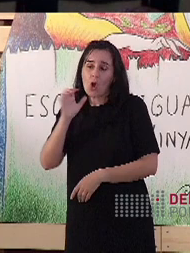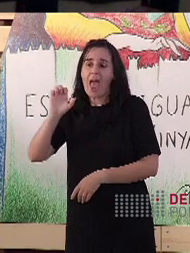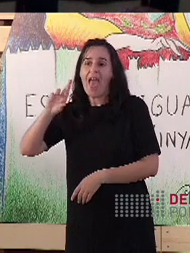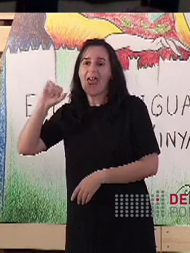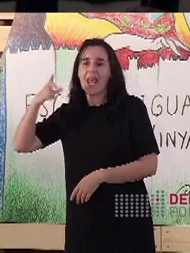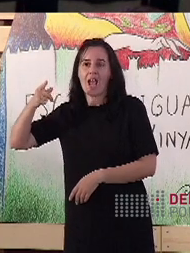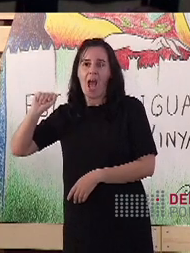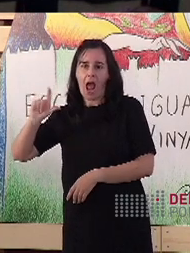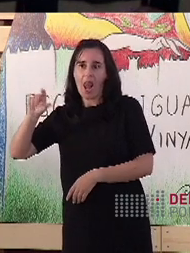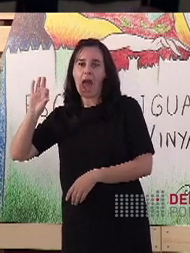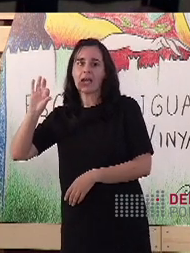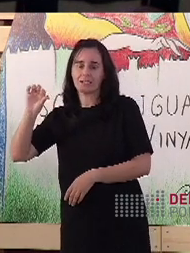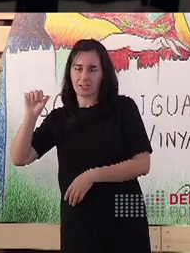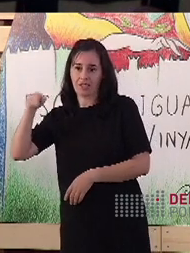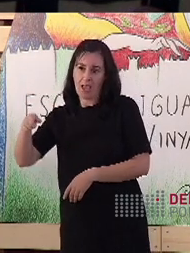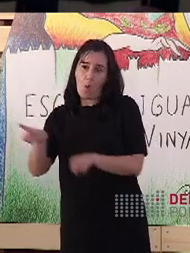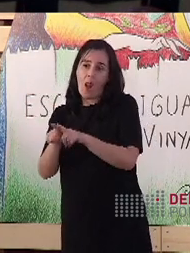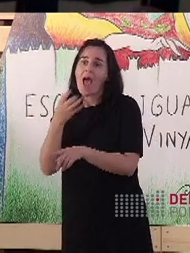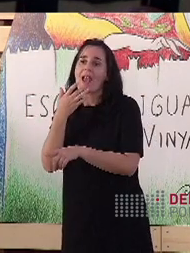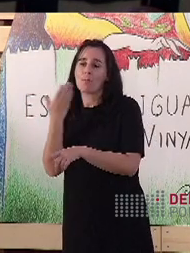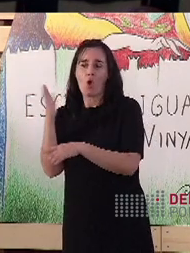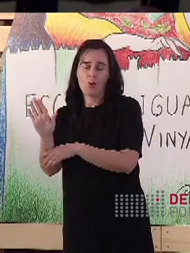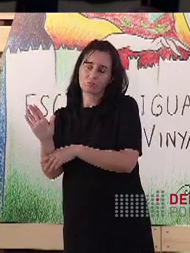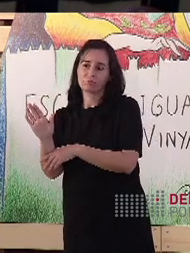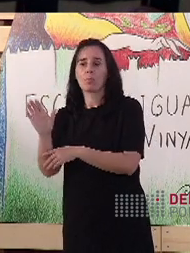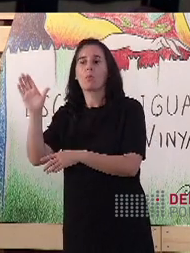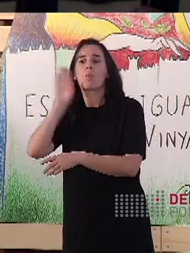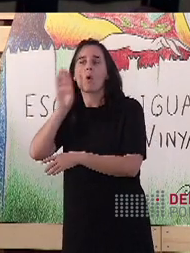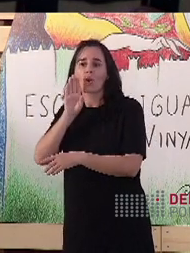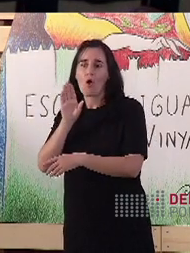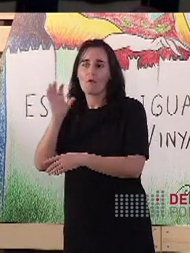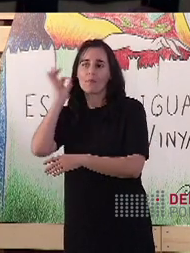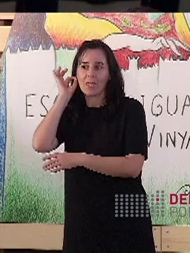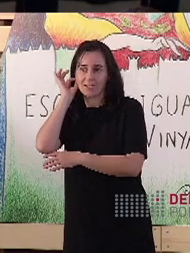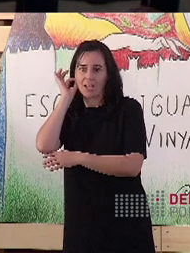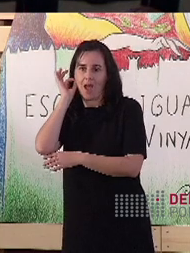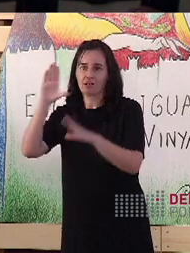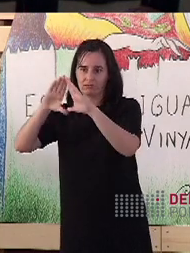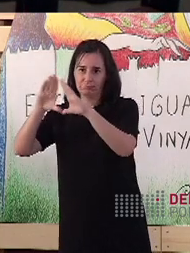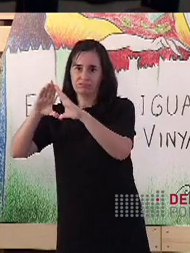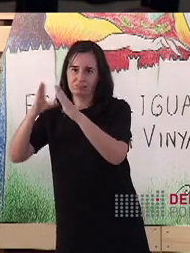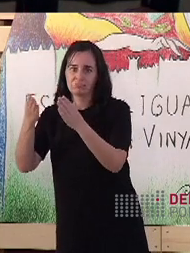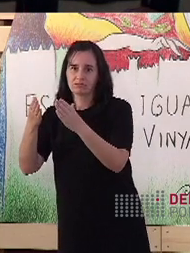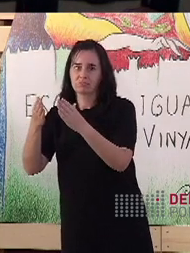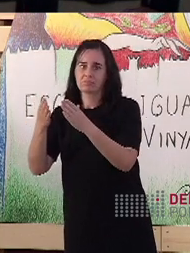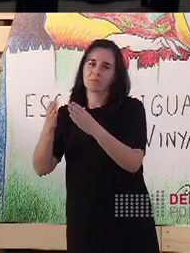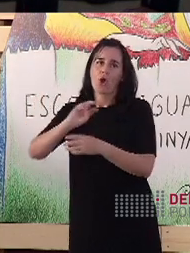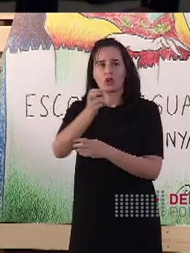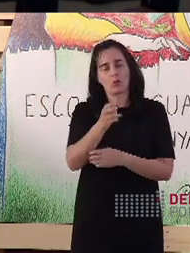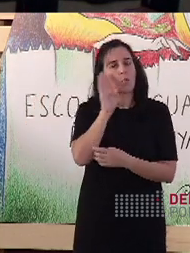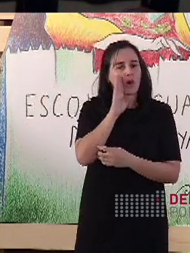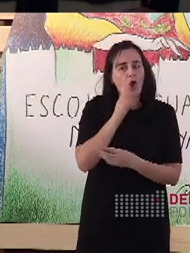ejemplo que se suele poner siempre sobre porno feminista, porque nadie sabe ningún otro sobre porno soft, lo que se llamaría porno soft,